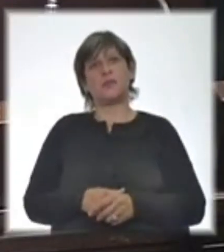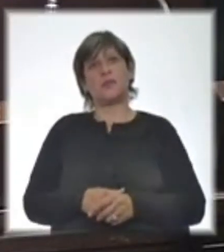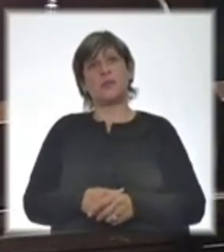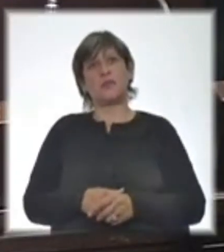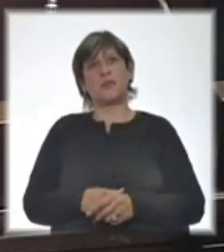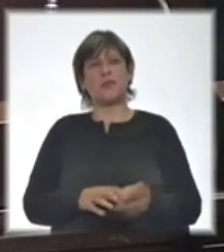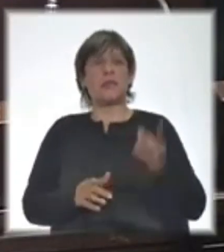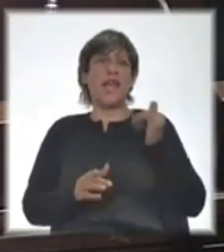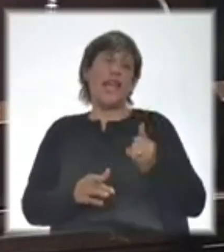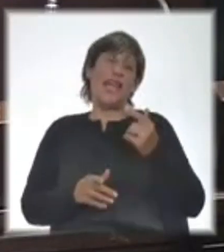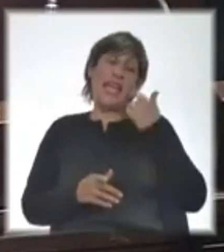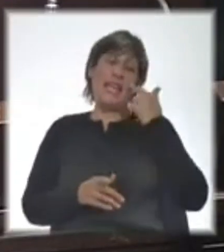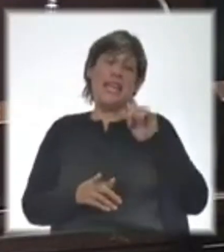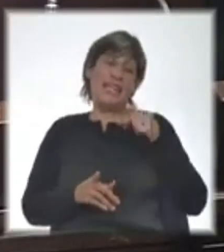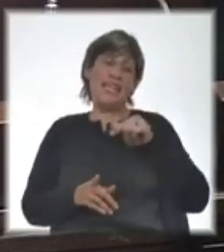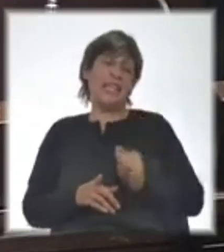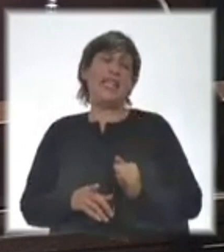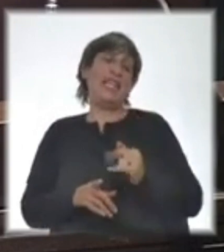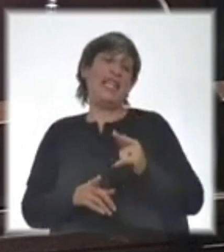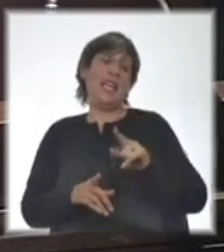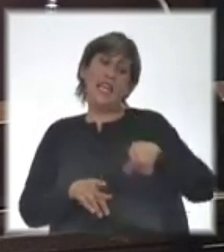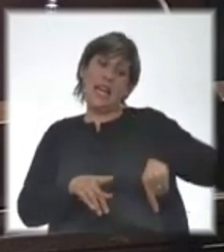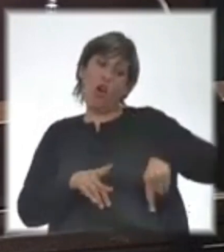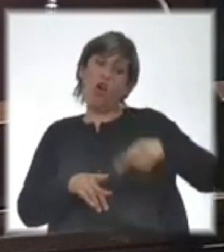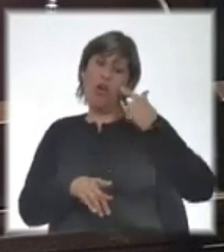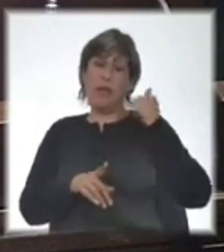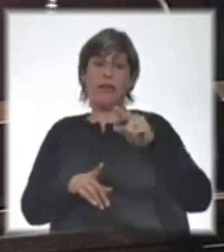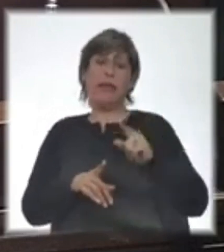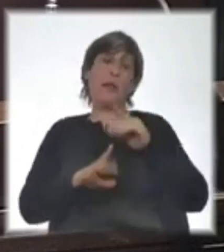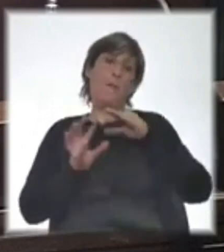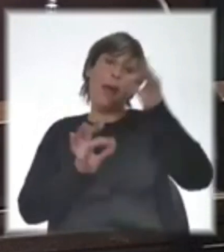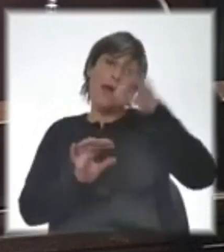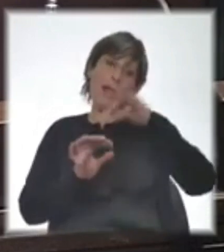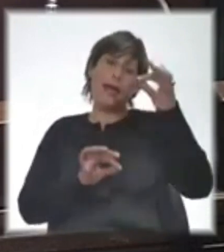El que tiene cola de paja, solito le brotó el humo.